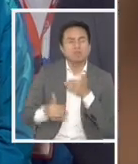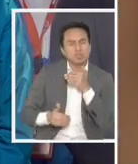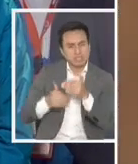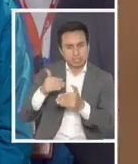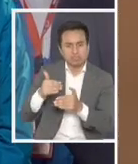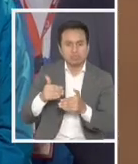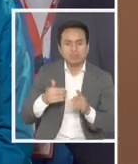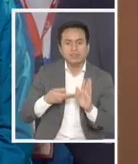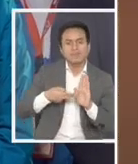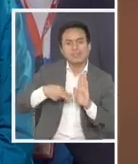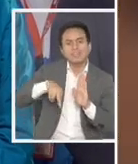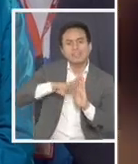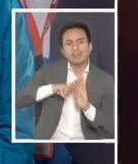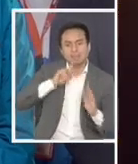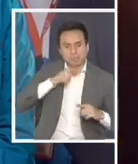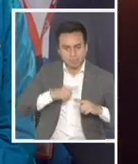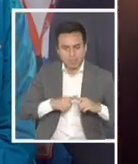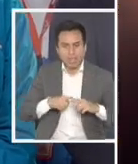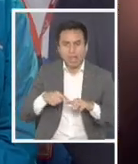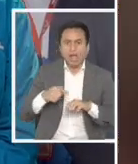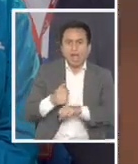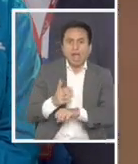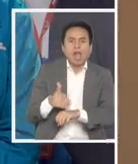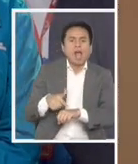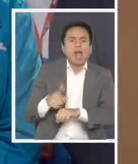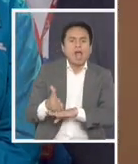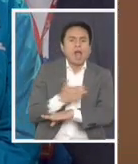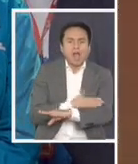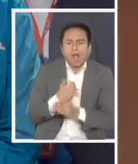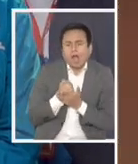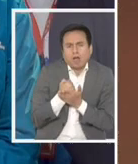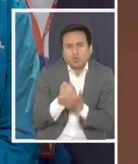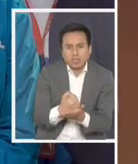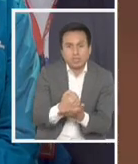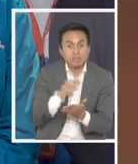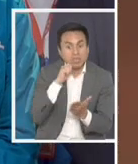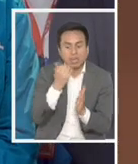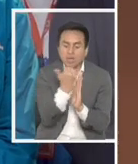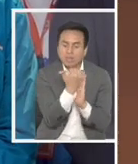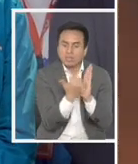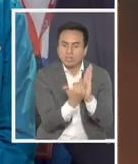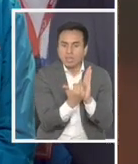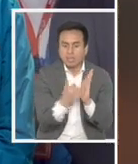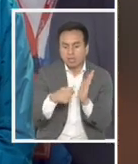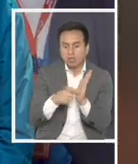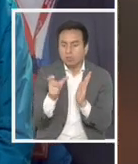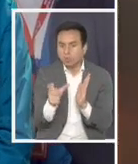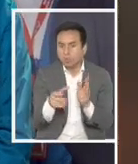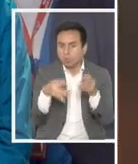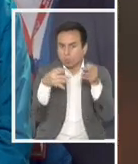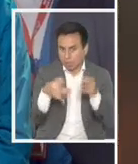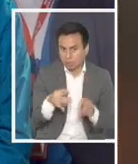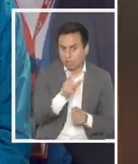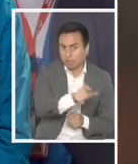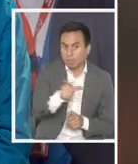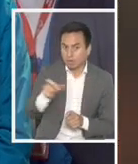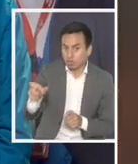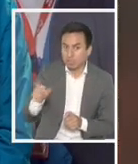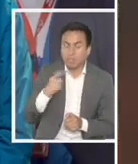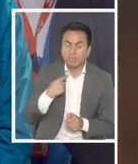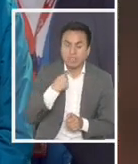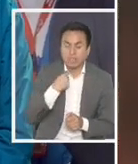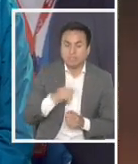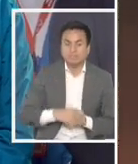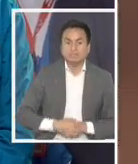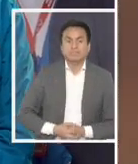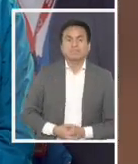rehabilitación cierto de ayudas temprana implica obviamente tener registrada como corresponde con sus documentos a las personas que han